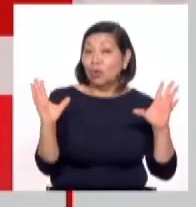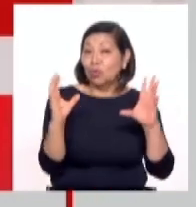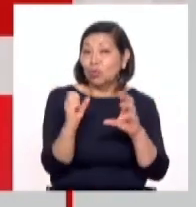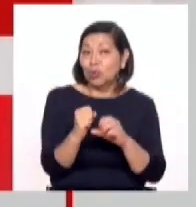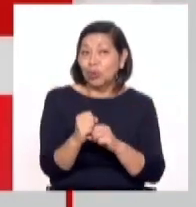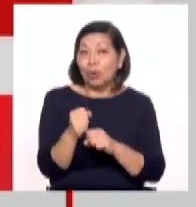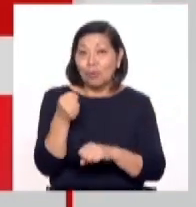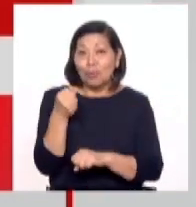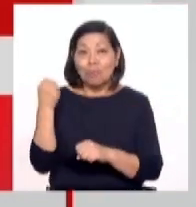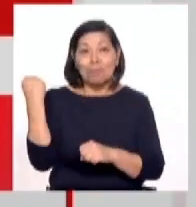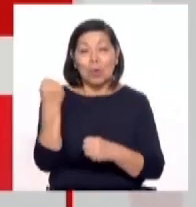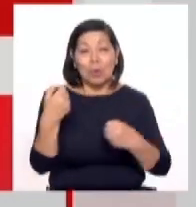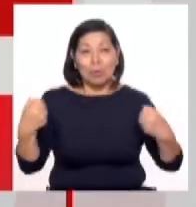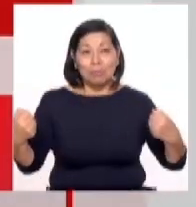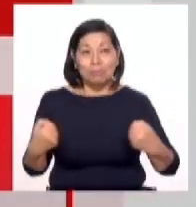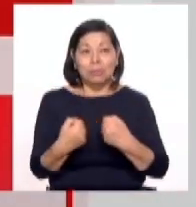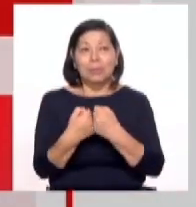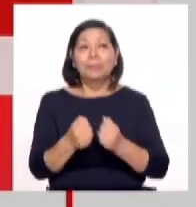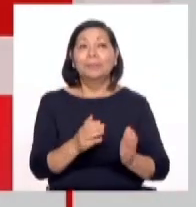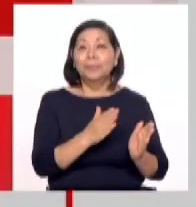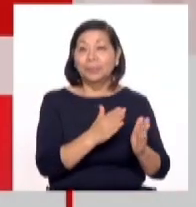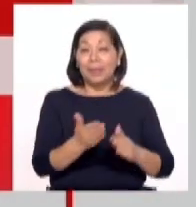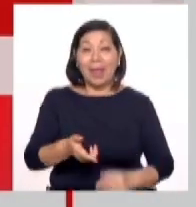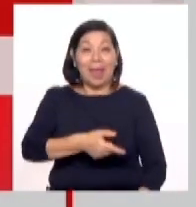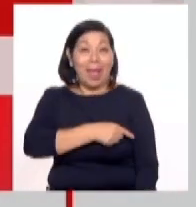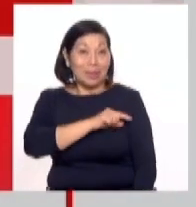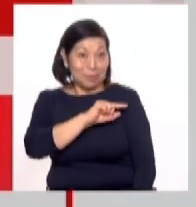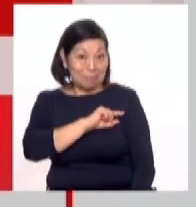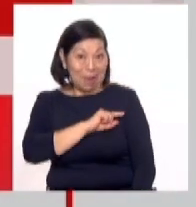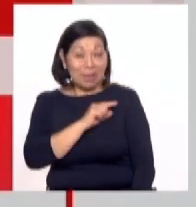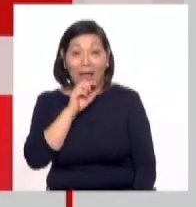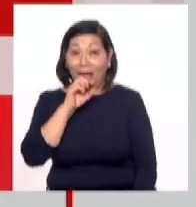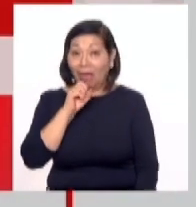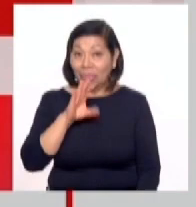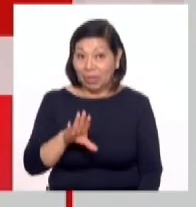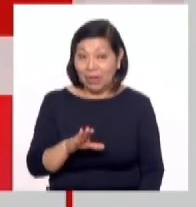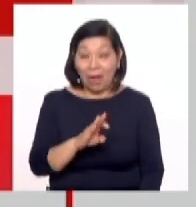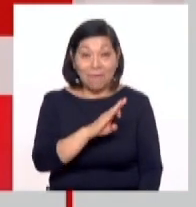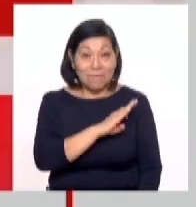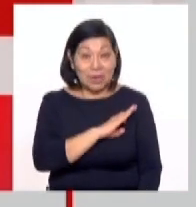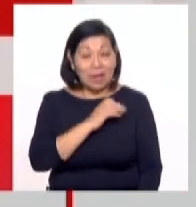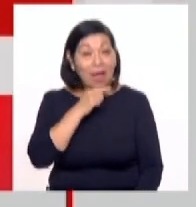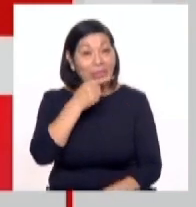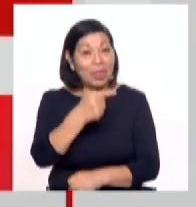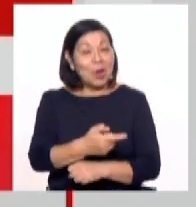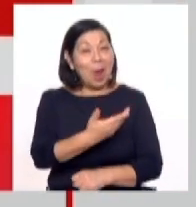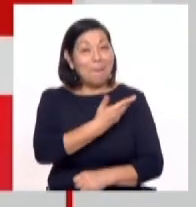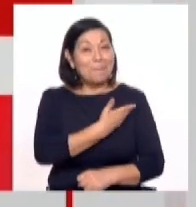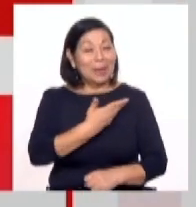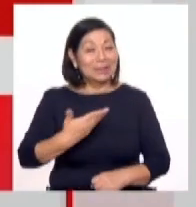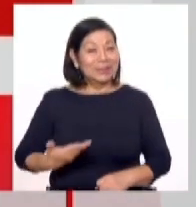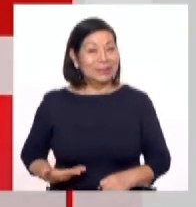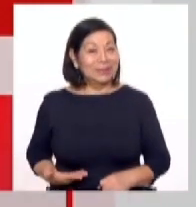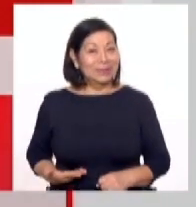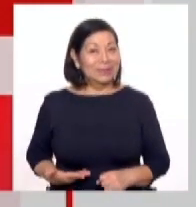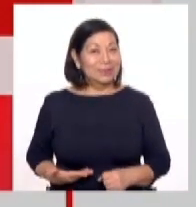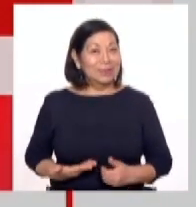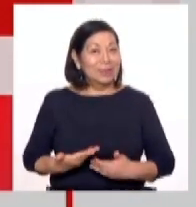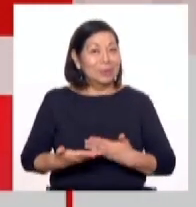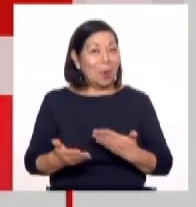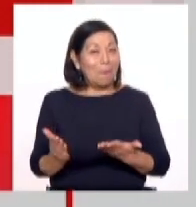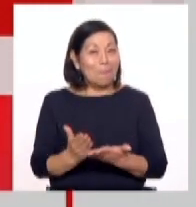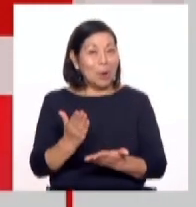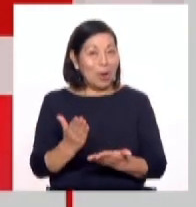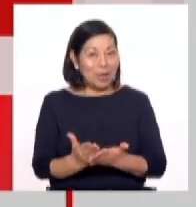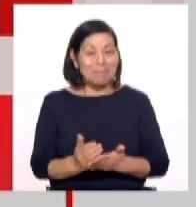como un choque de poderes radio televisión española destaca que la fiscal denuncia a la presidenta tras crisis en